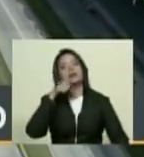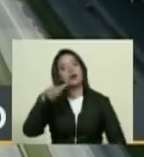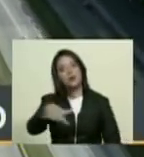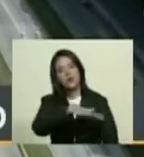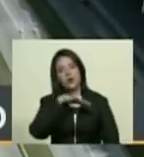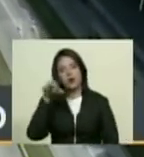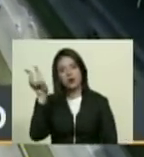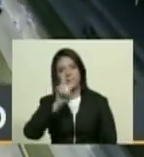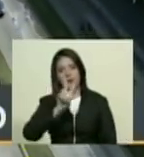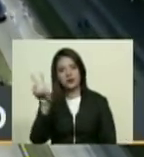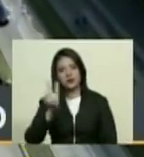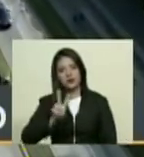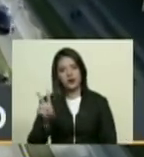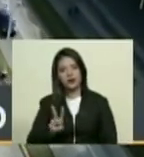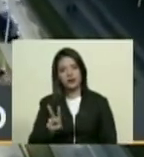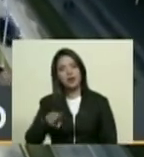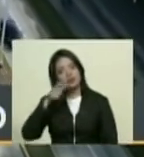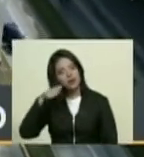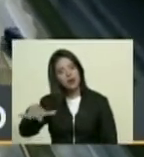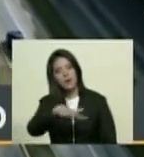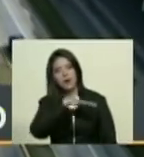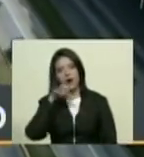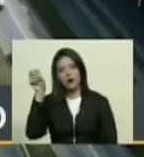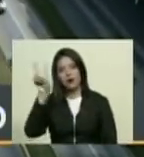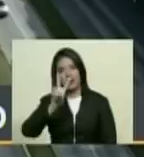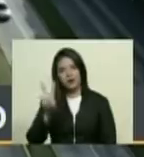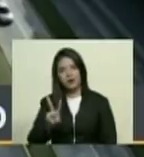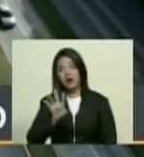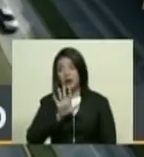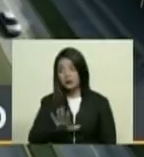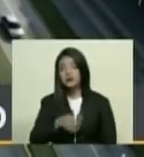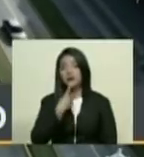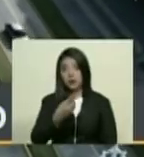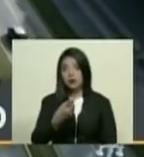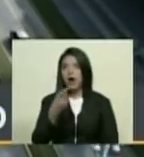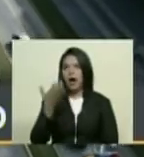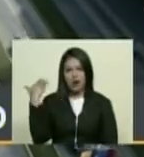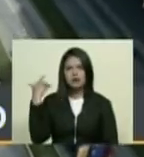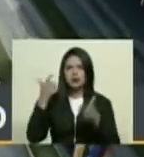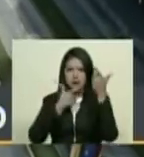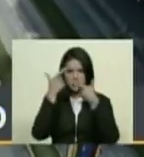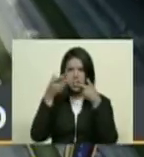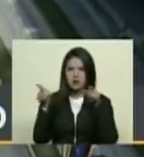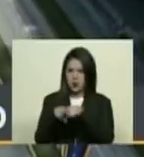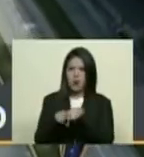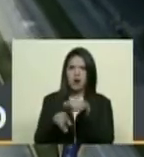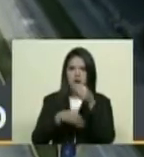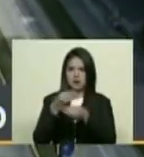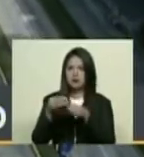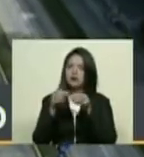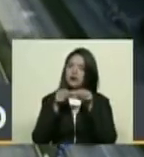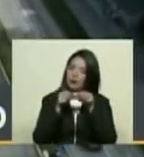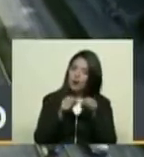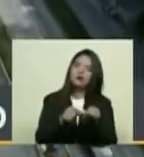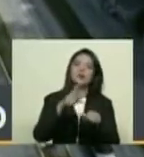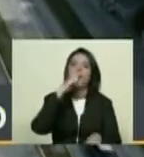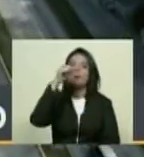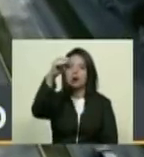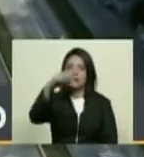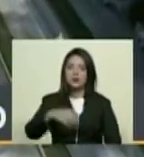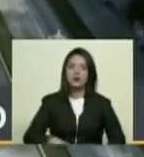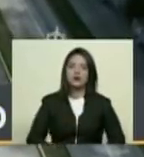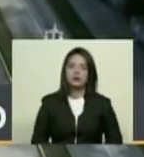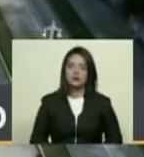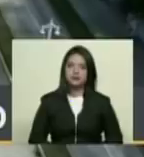de Venezuela, del pueblo de Venezuela. Así lo hizo Hugo Chávez y lo ha continuado nuestro presidente